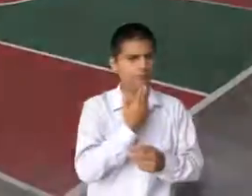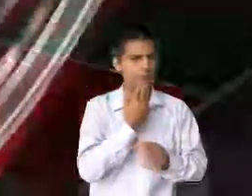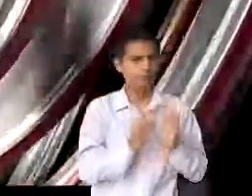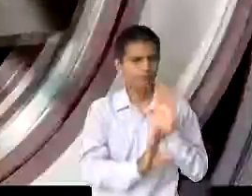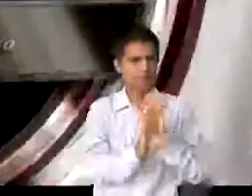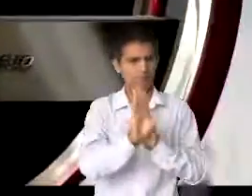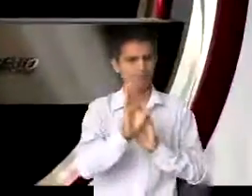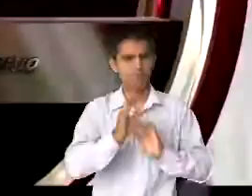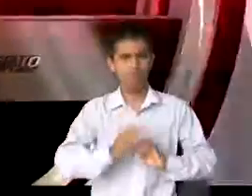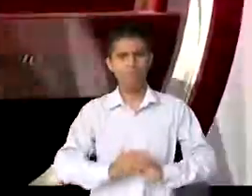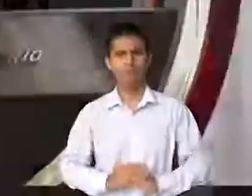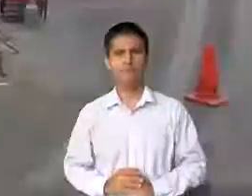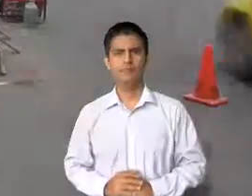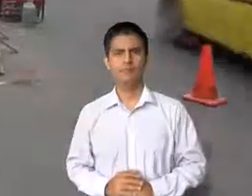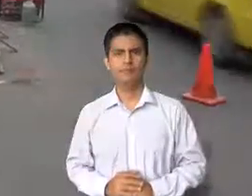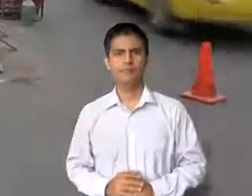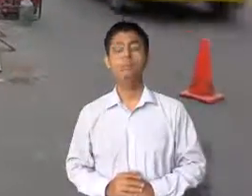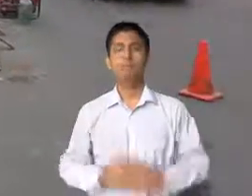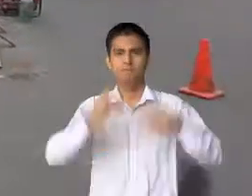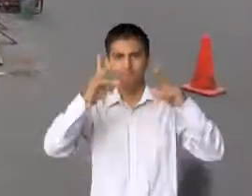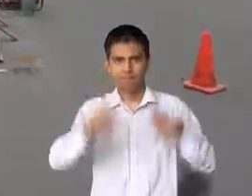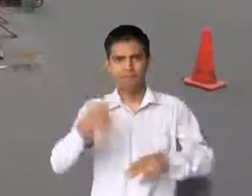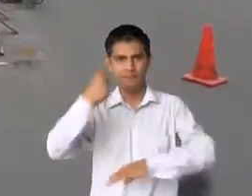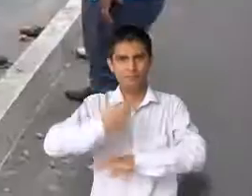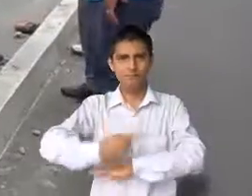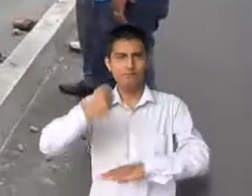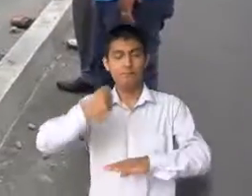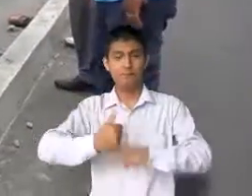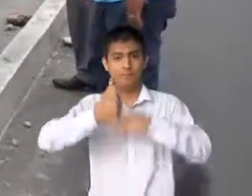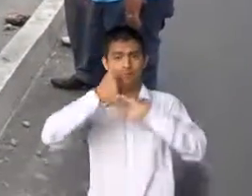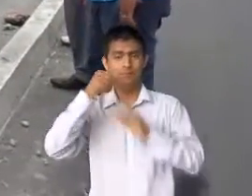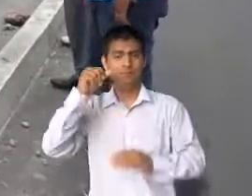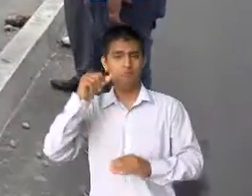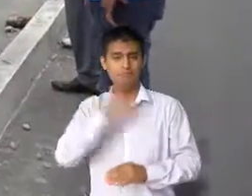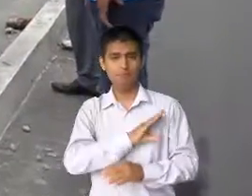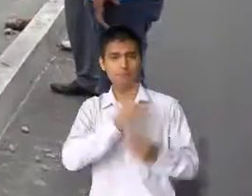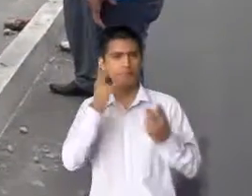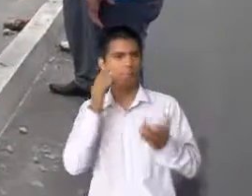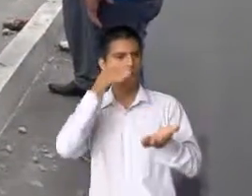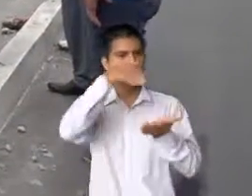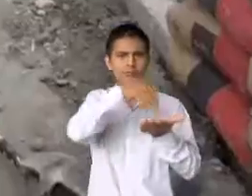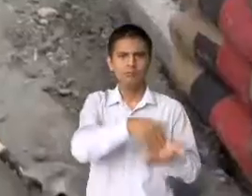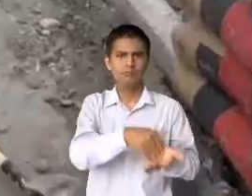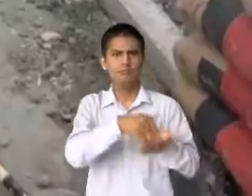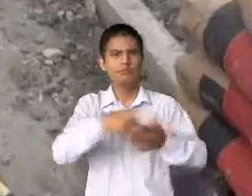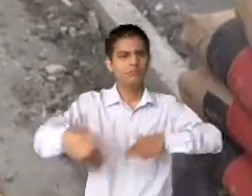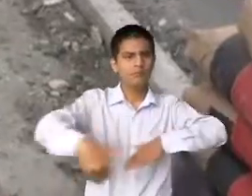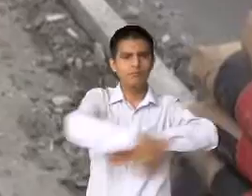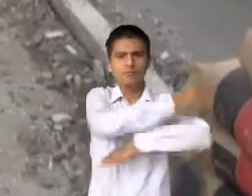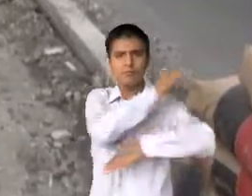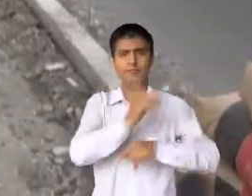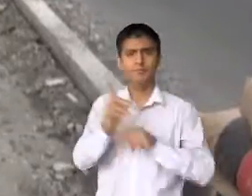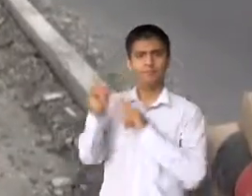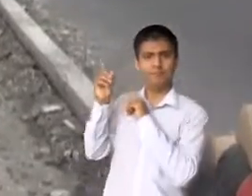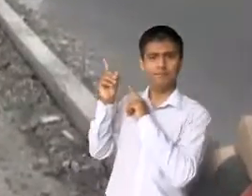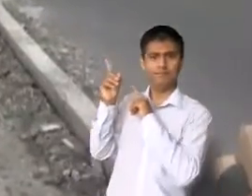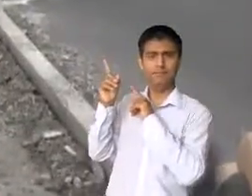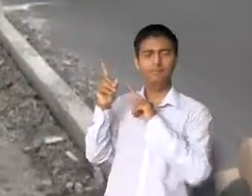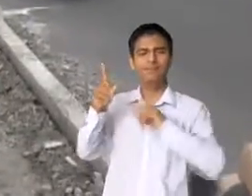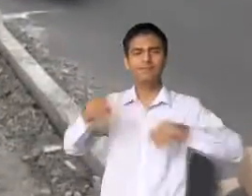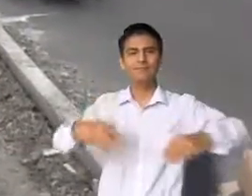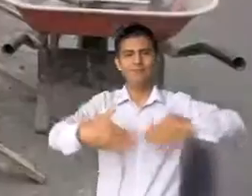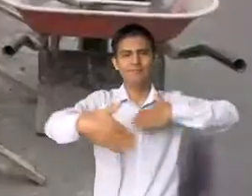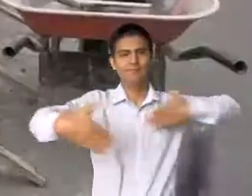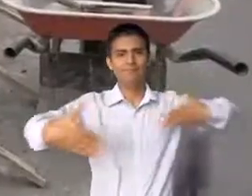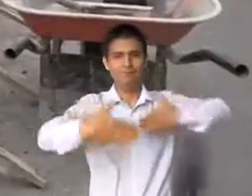ejecutan. Ese mismo día, la autoridad municipal también se trasladó hasta la avenida Petrolera para constatar los